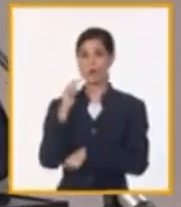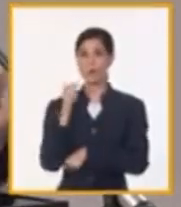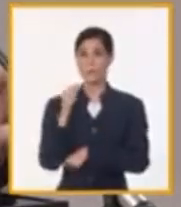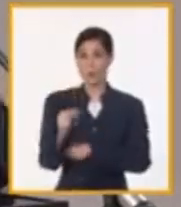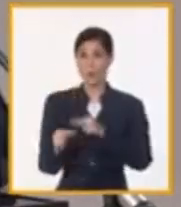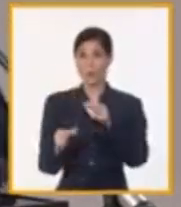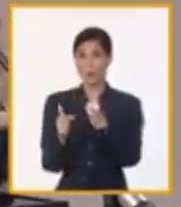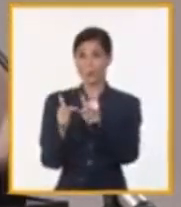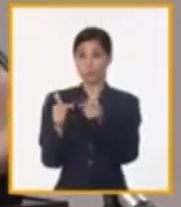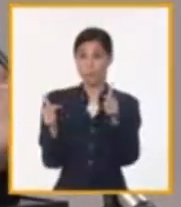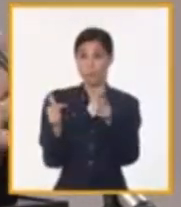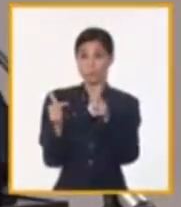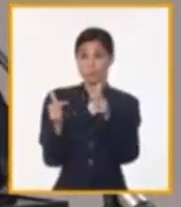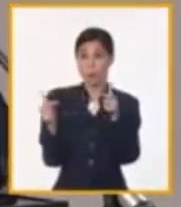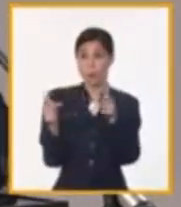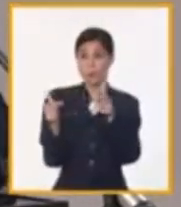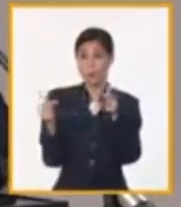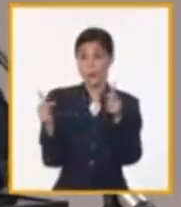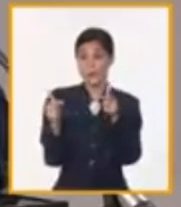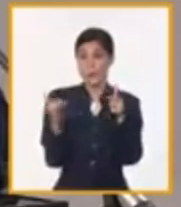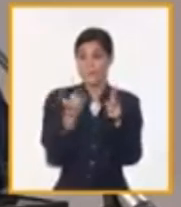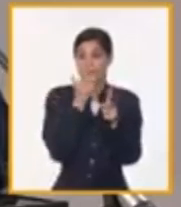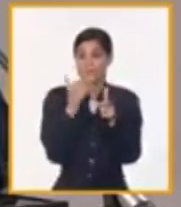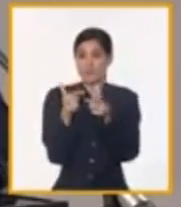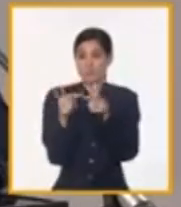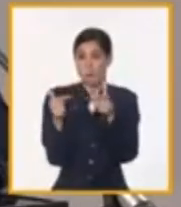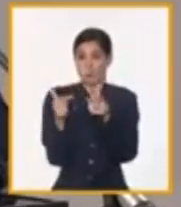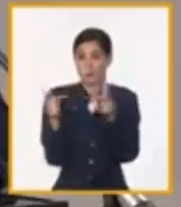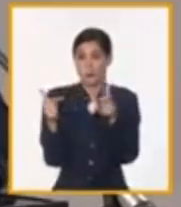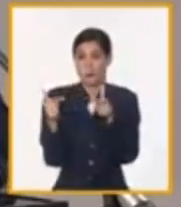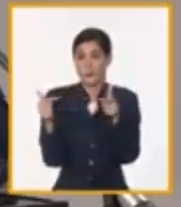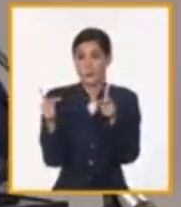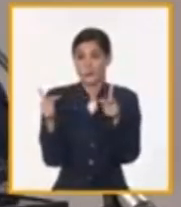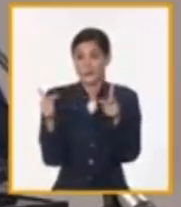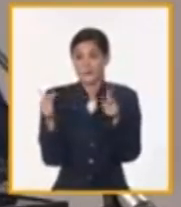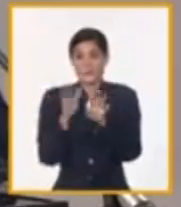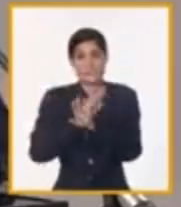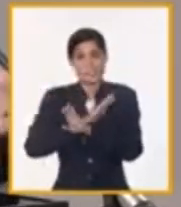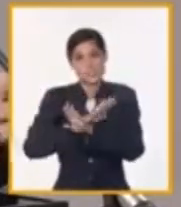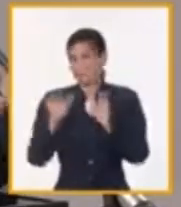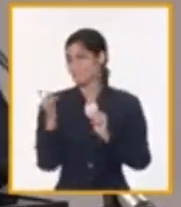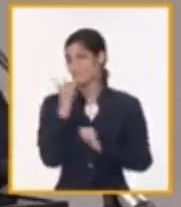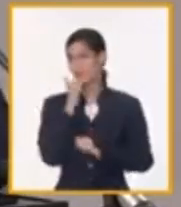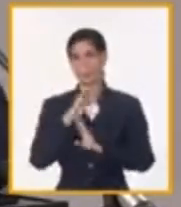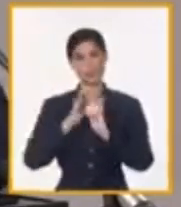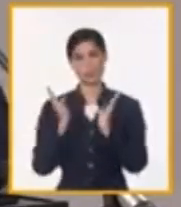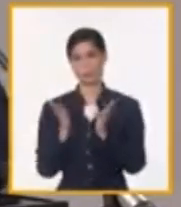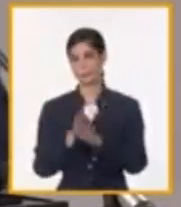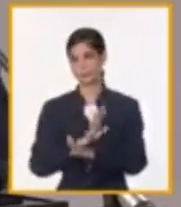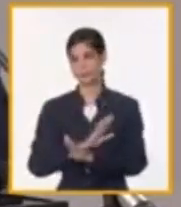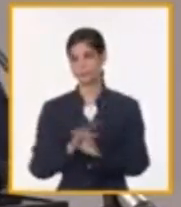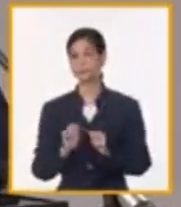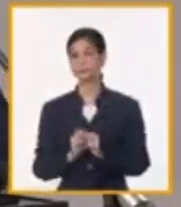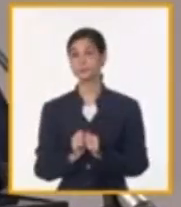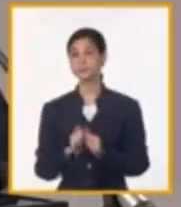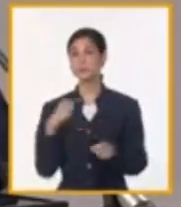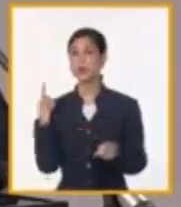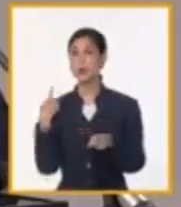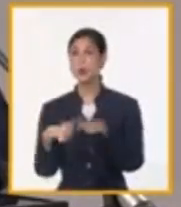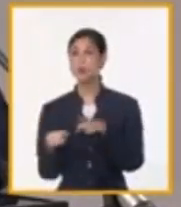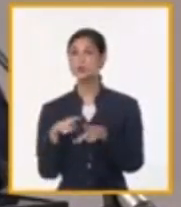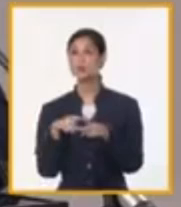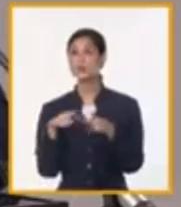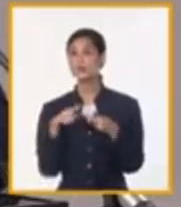Colombia eso por un lado por otro lado está la crisis de seguridad que no es una crisis de ahora es una crisis que viene por lo menos desde finales del año